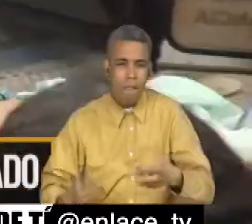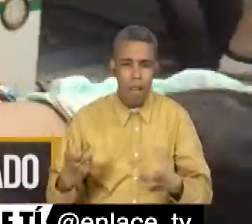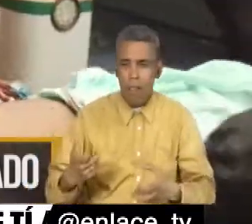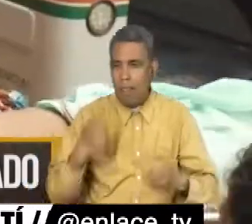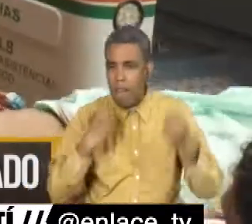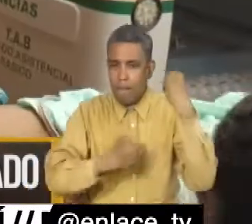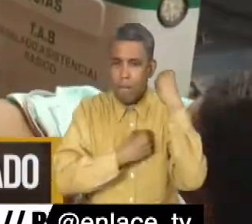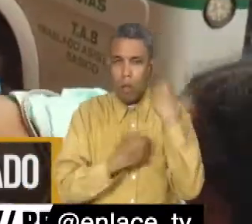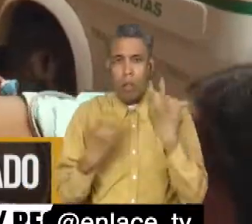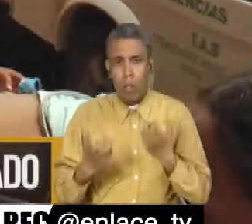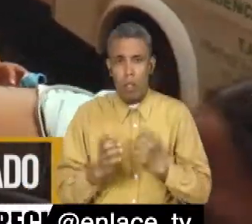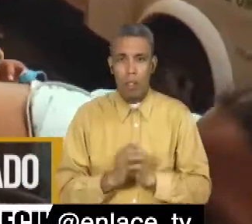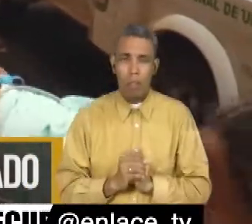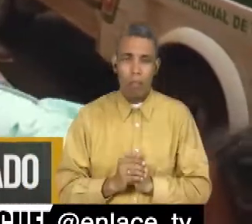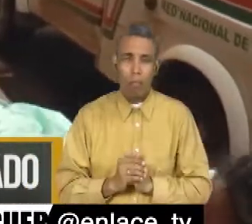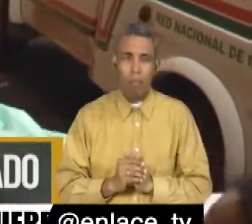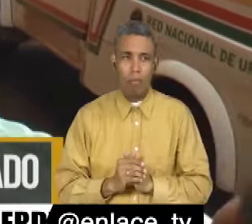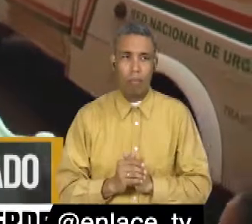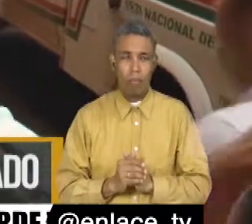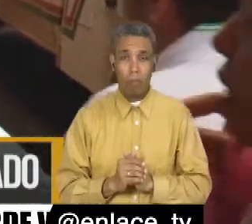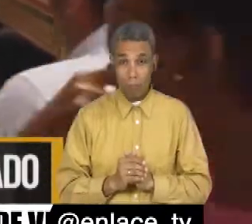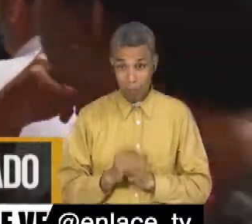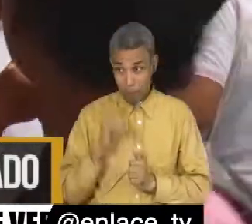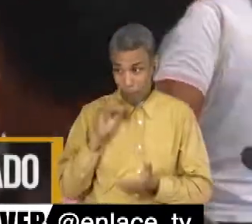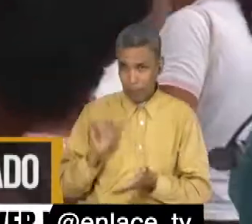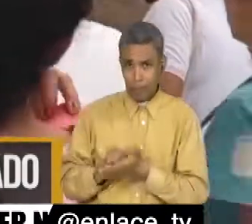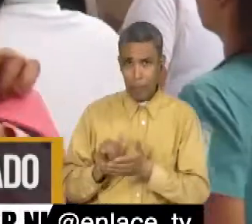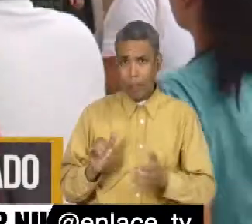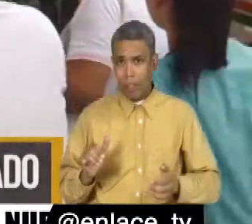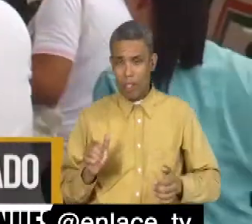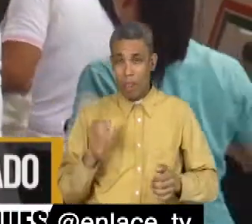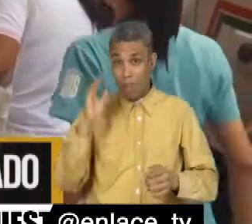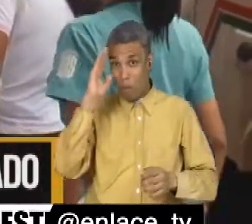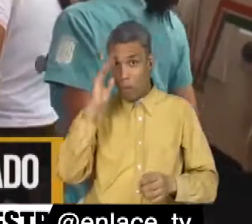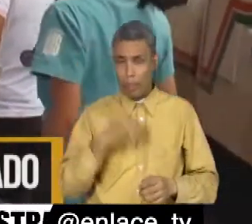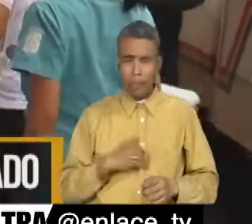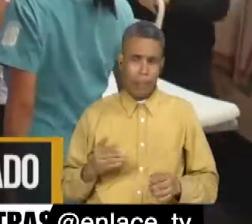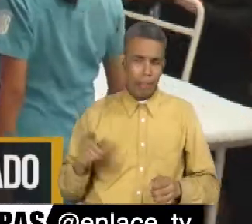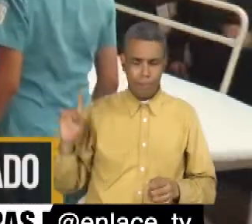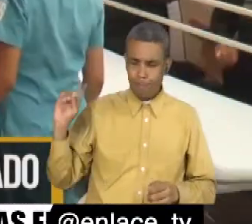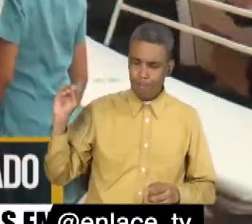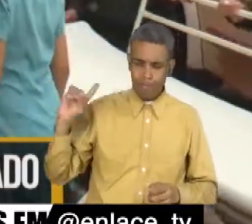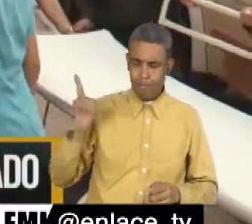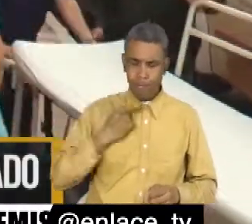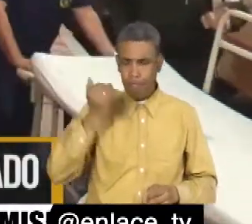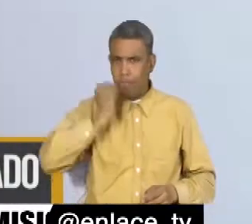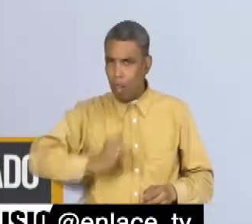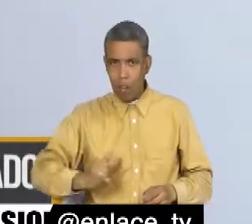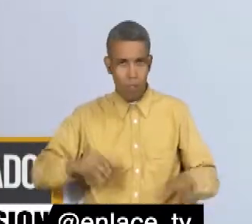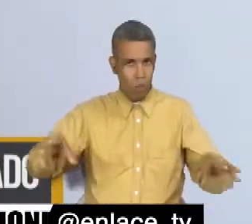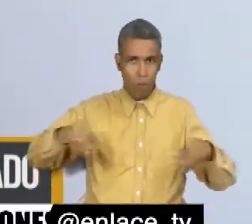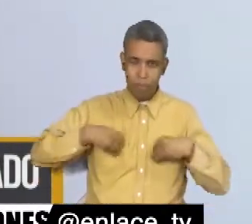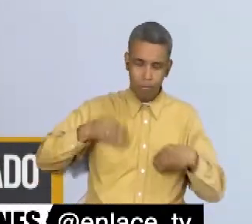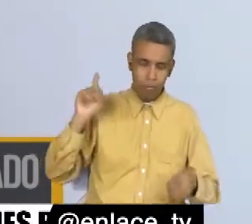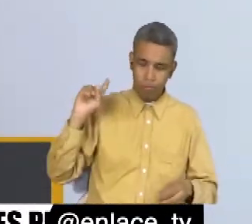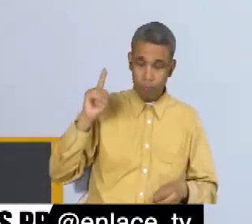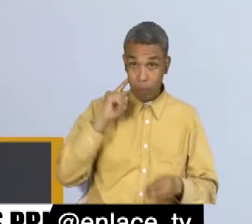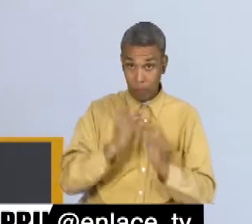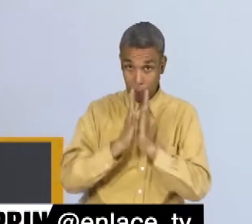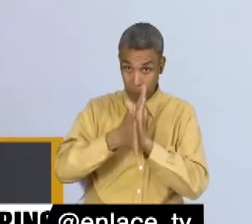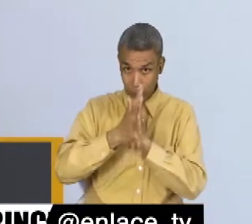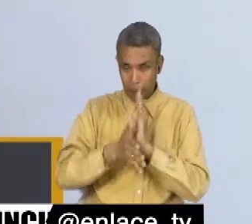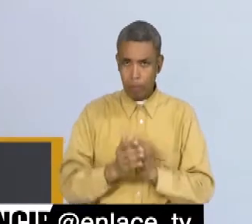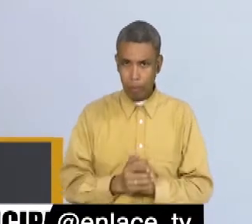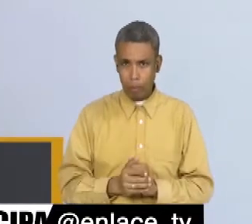operación de estas. Este hecho delictivo fue rechazado por la institución. La Policía Nacional, Departamento de Policía